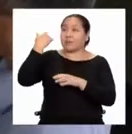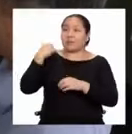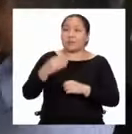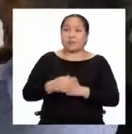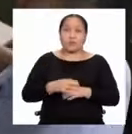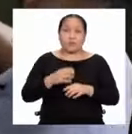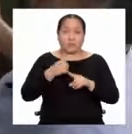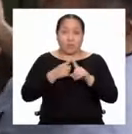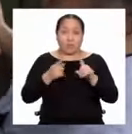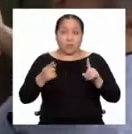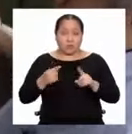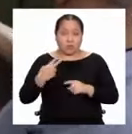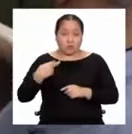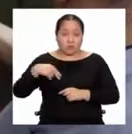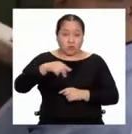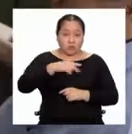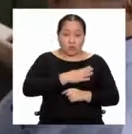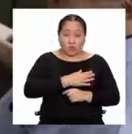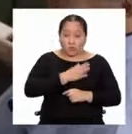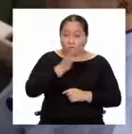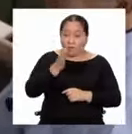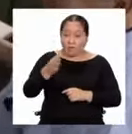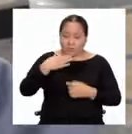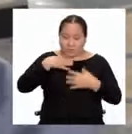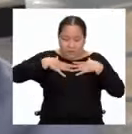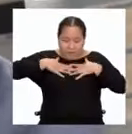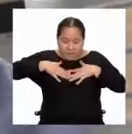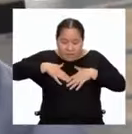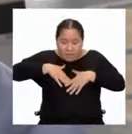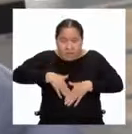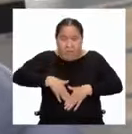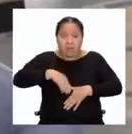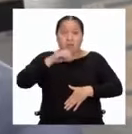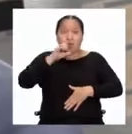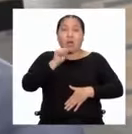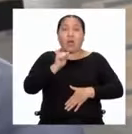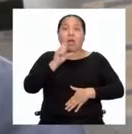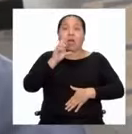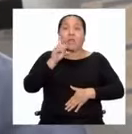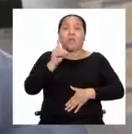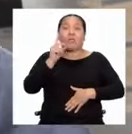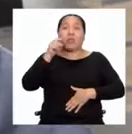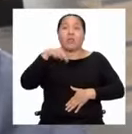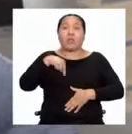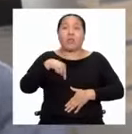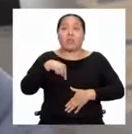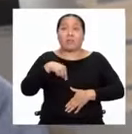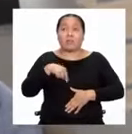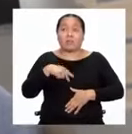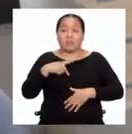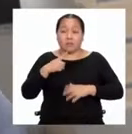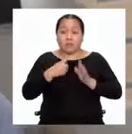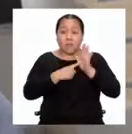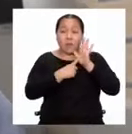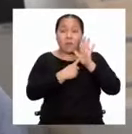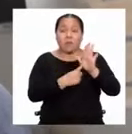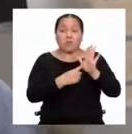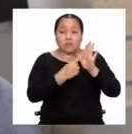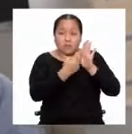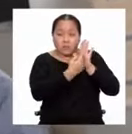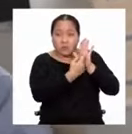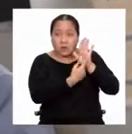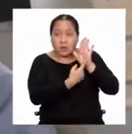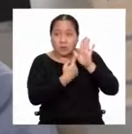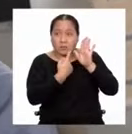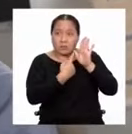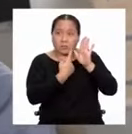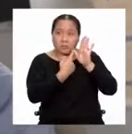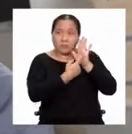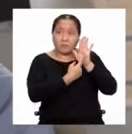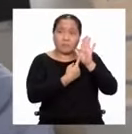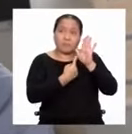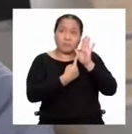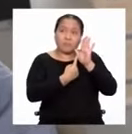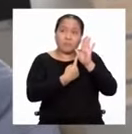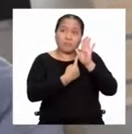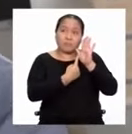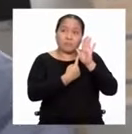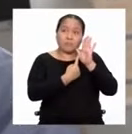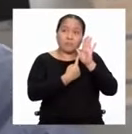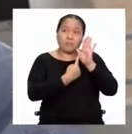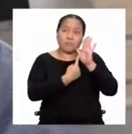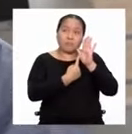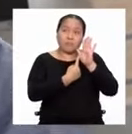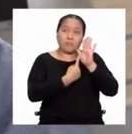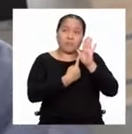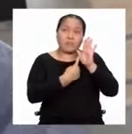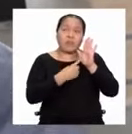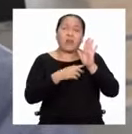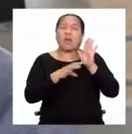si nosotros nos vamos a nuestro código de barras, al ADN, nos va a mostrar que hay tanto